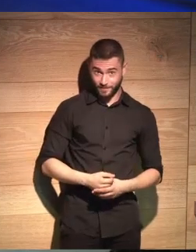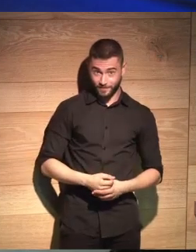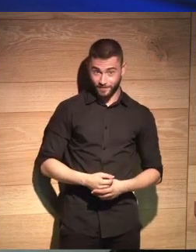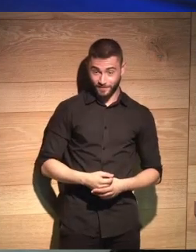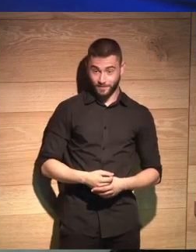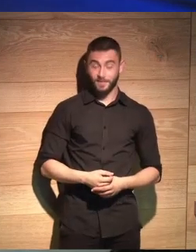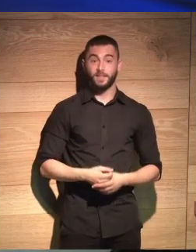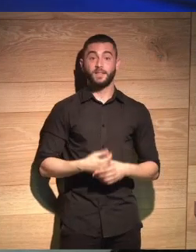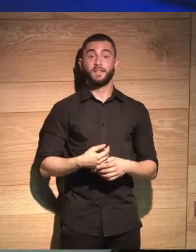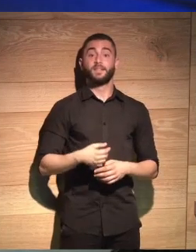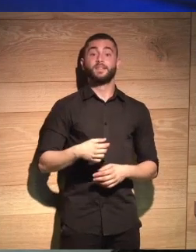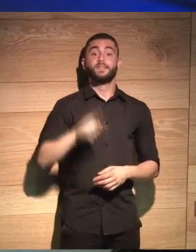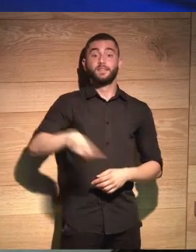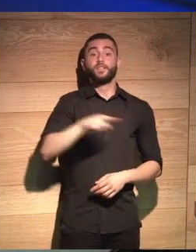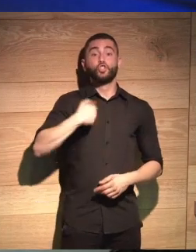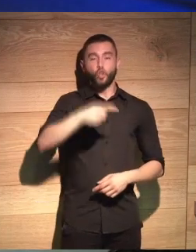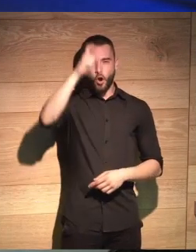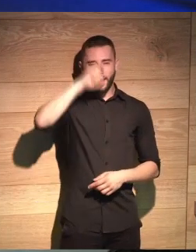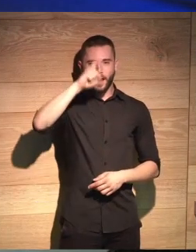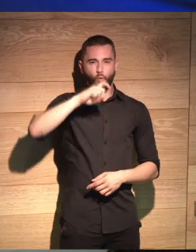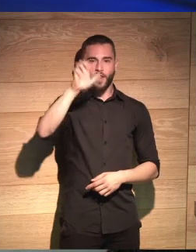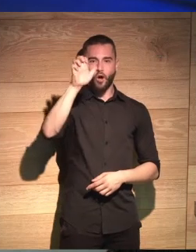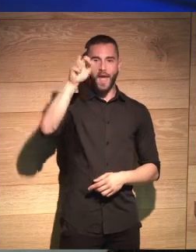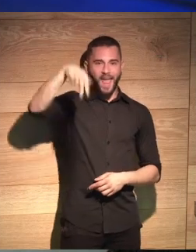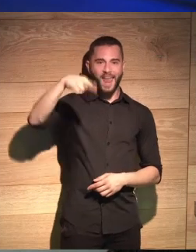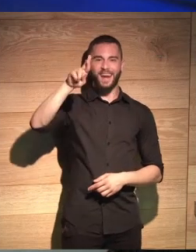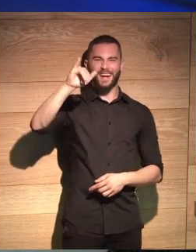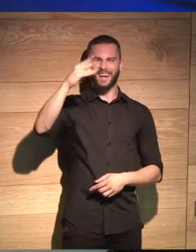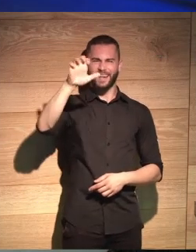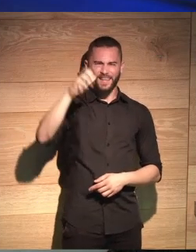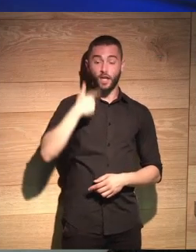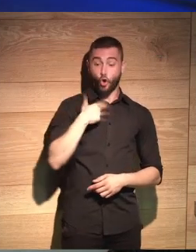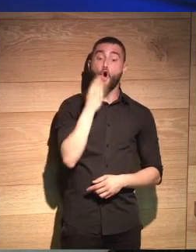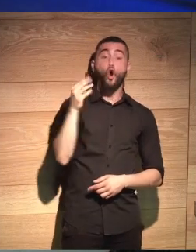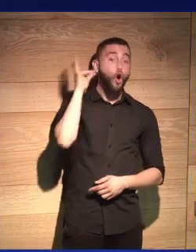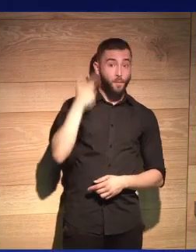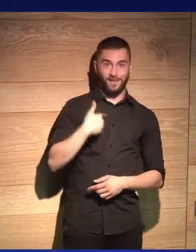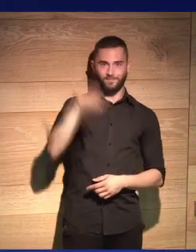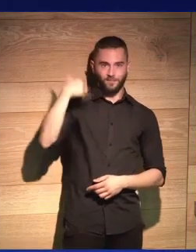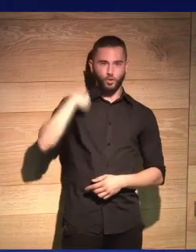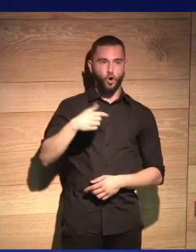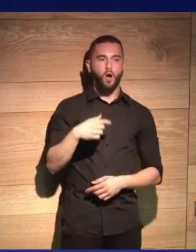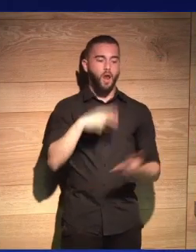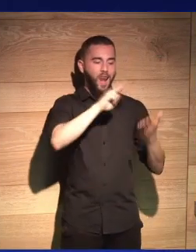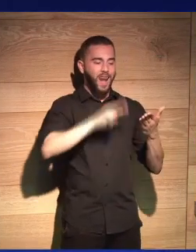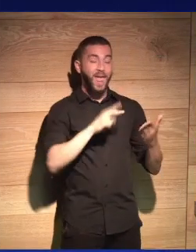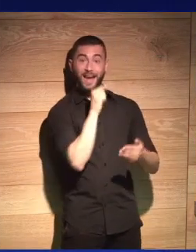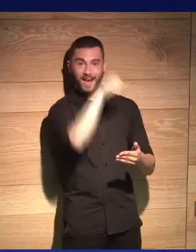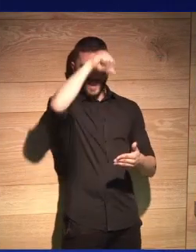de muy jovencita de leer a Enrique y no solo sentir como